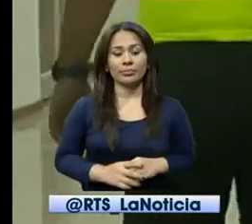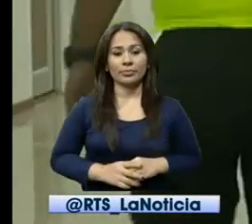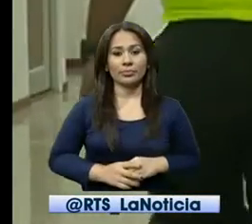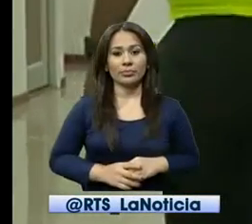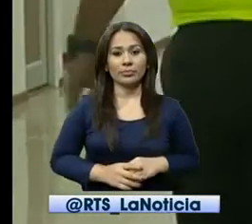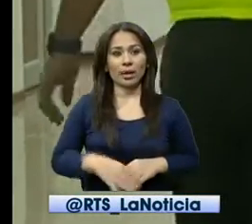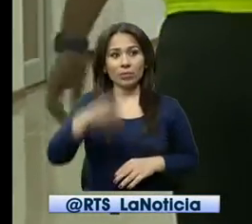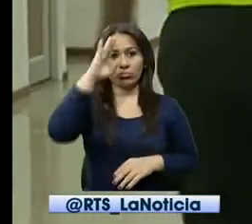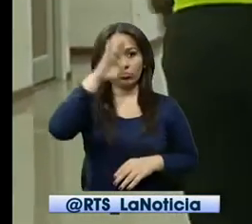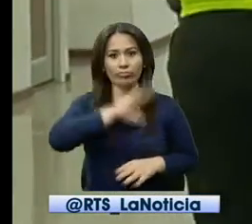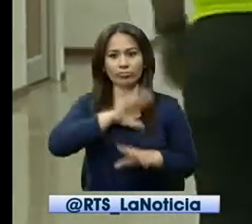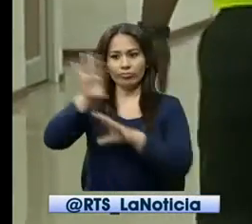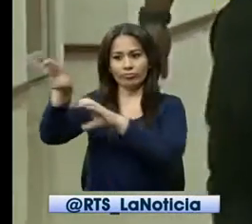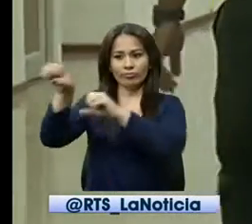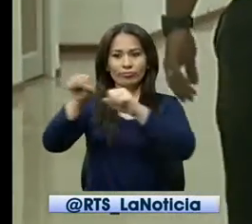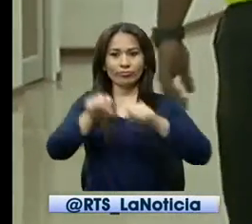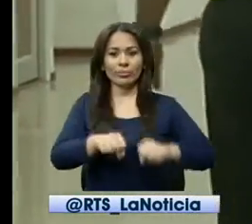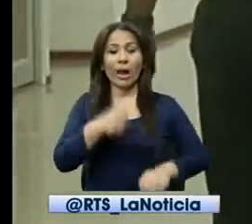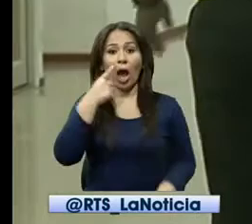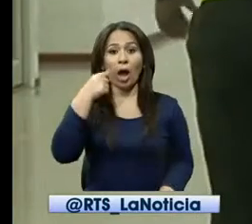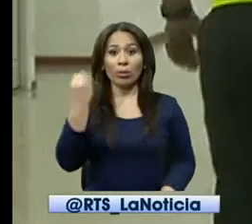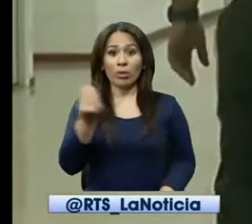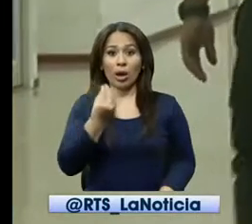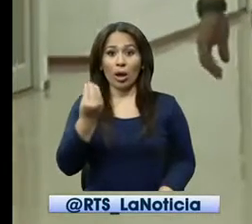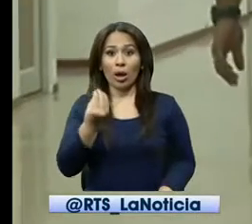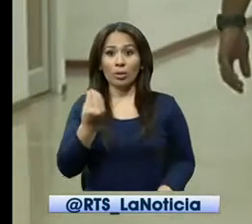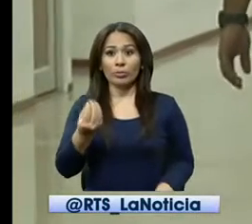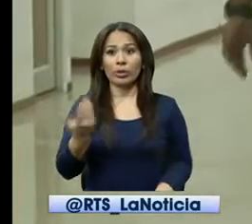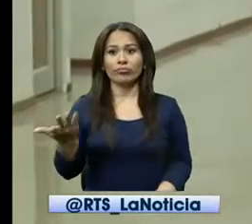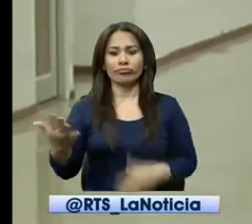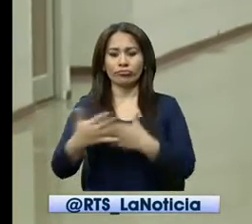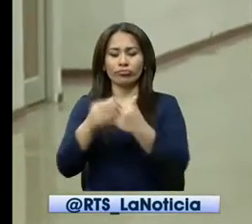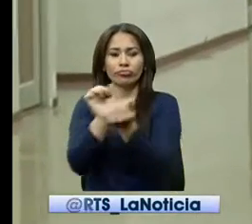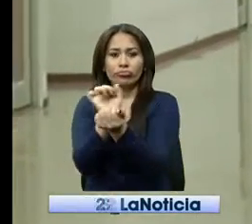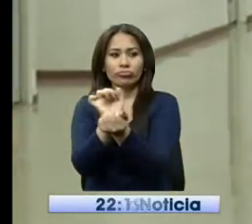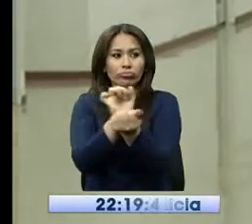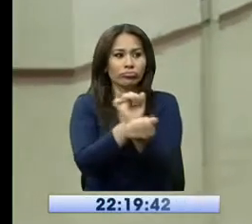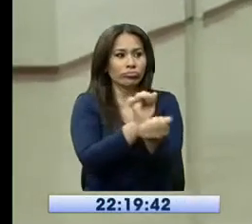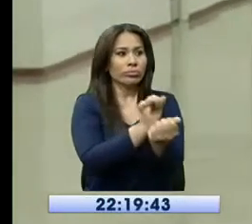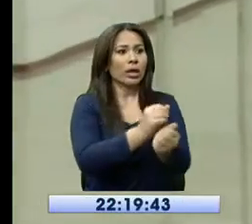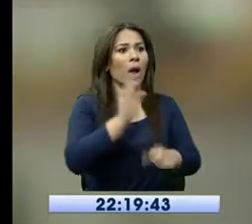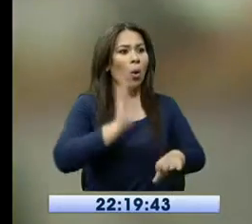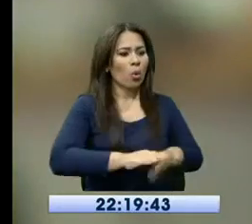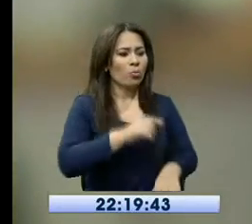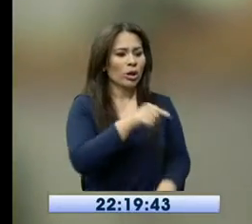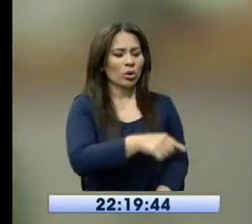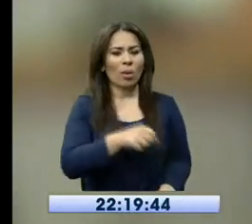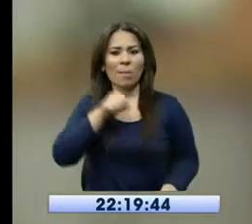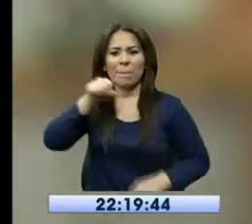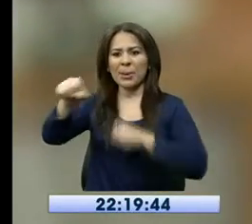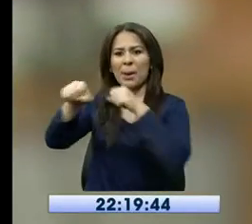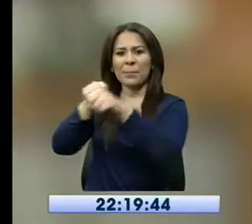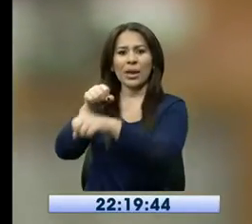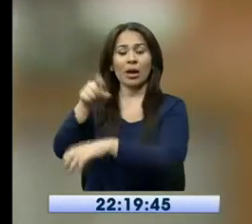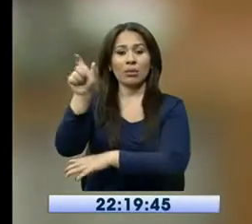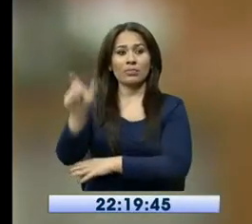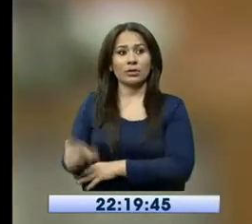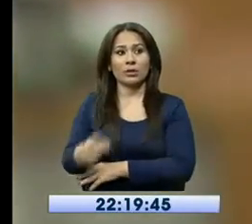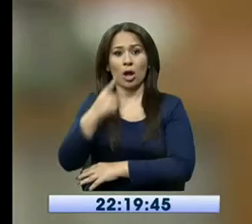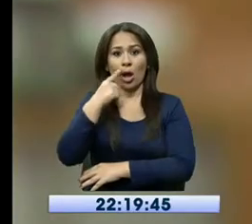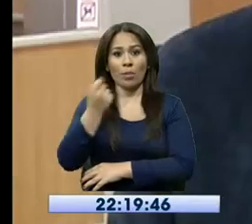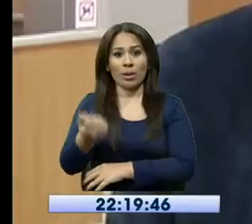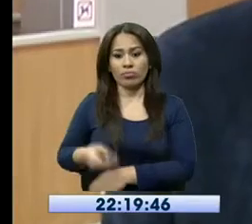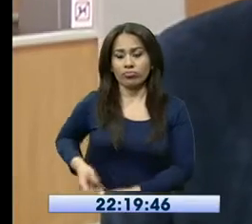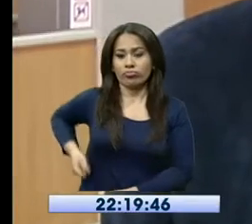La policía llevó al joven esposado a la Fiscalía de Flagrancia, pues había sido acusado de agredir a este sujeto con un arma